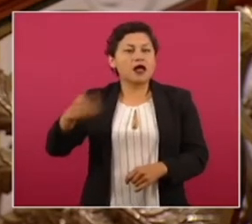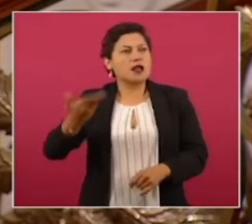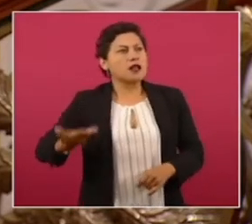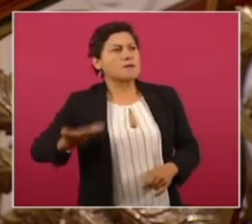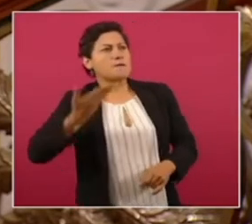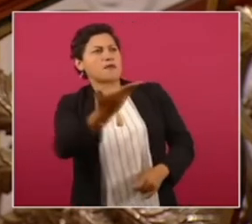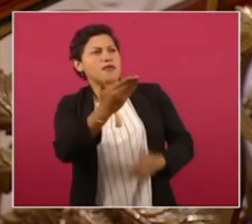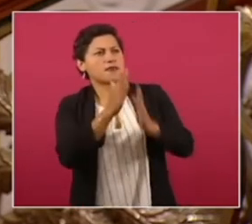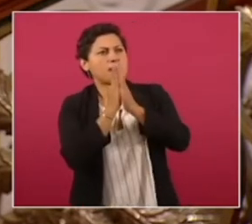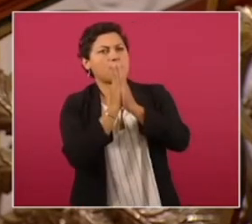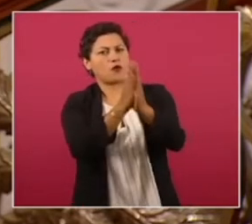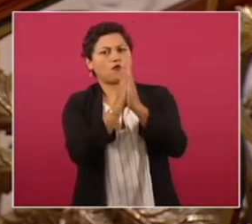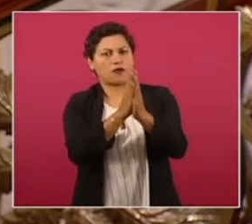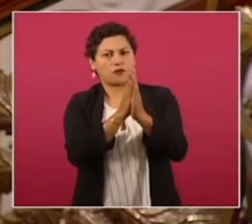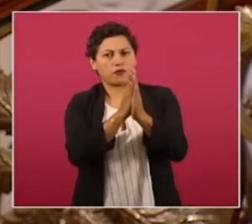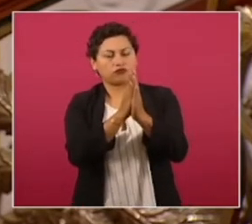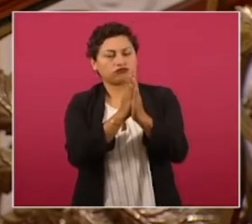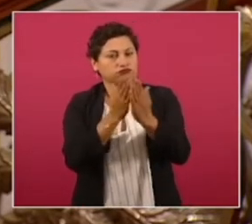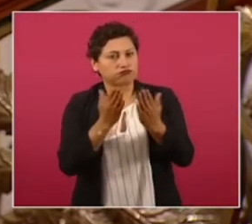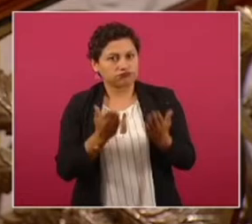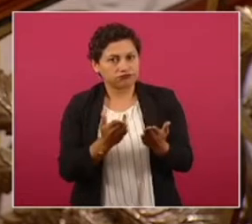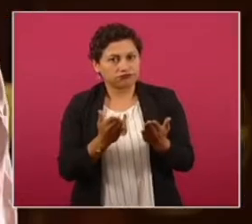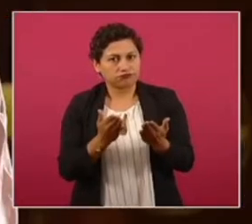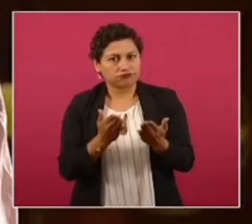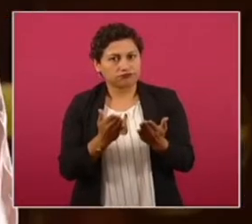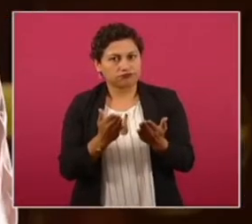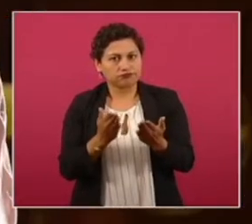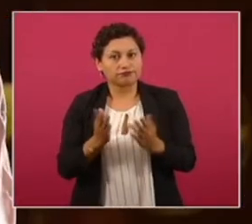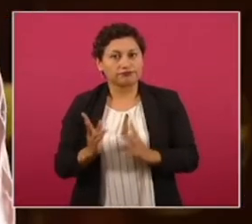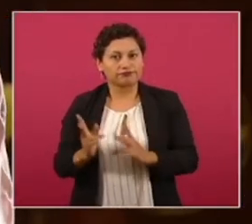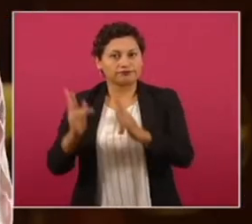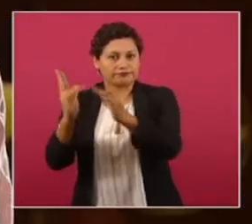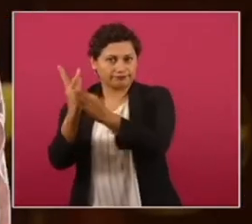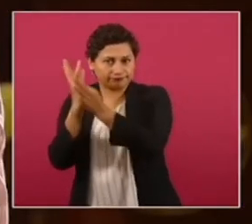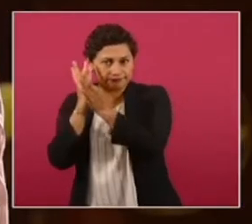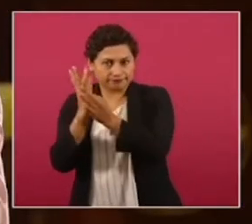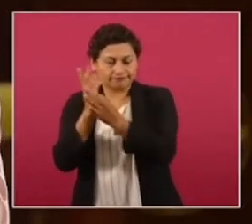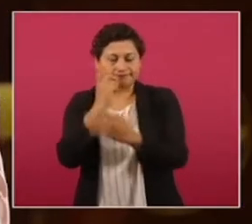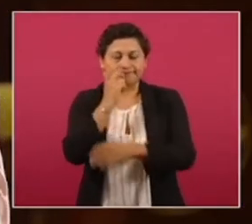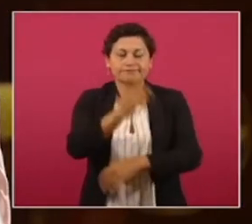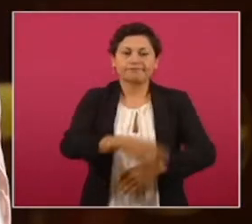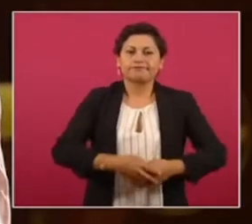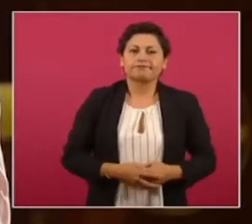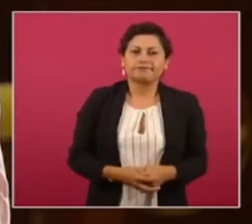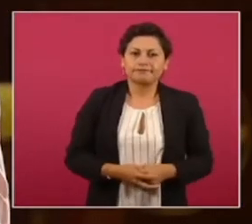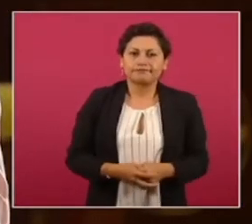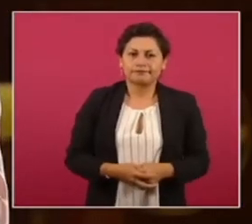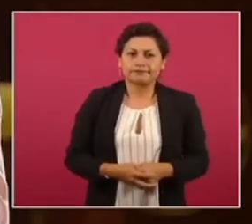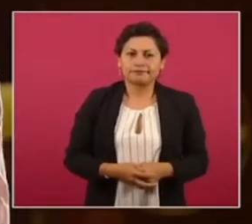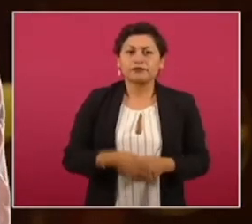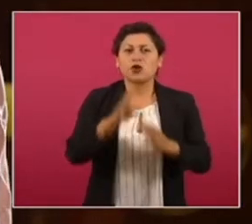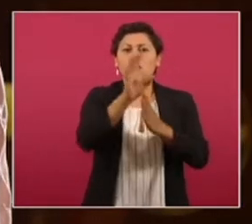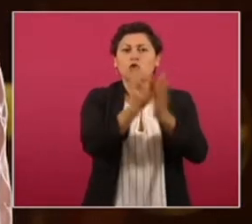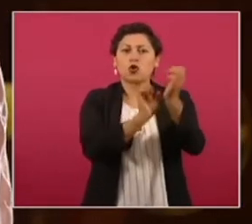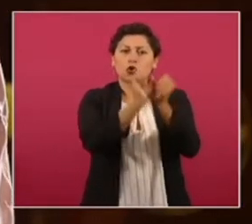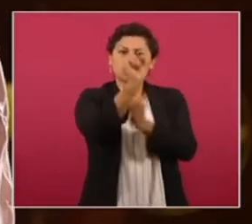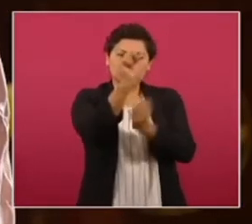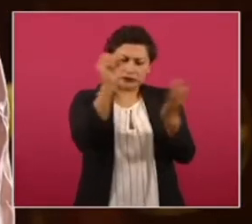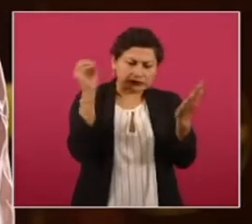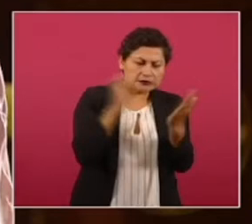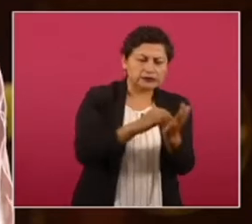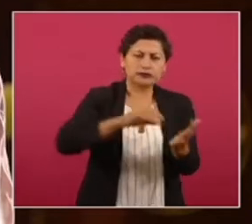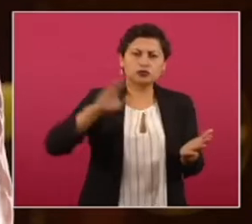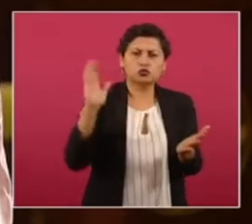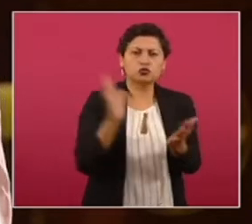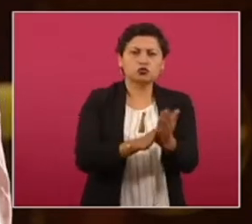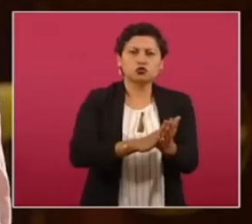lo siguiente. Inicio de cita. Formemos una constitución que se funde en el